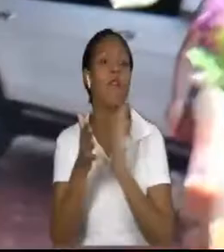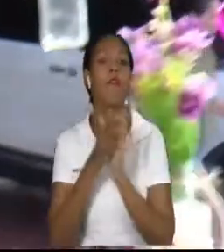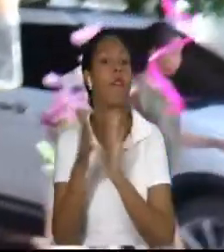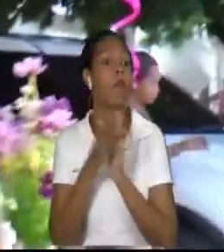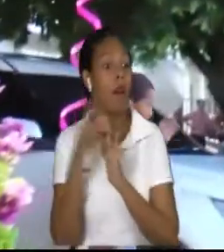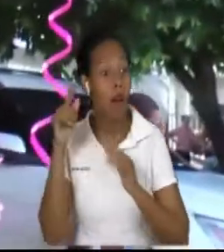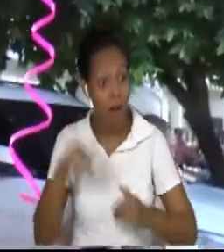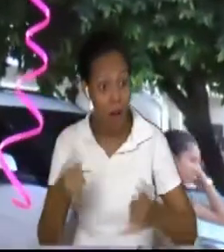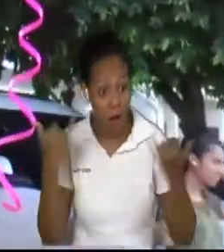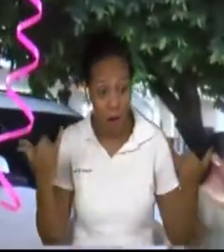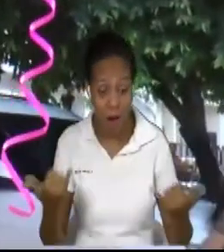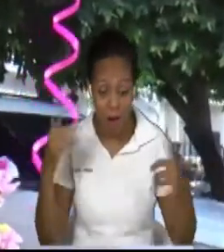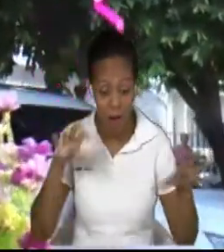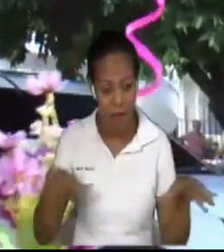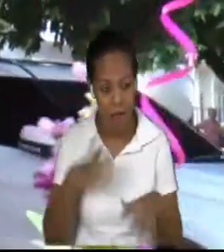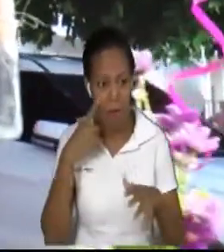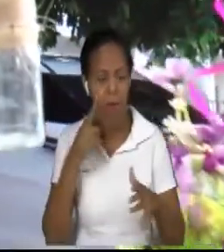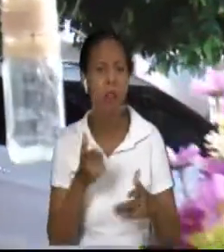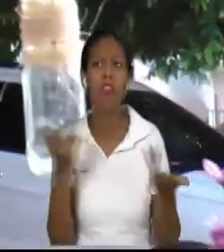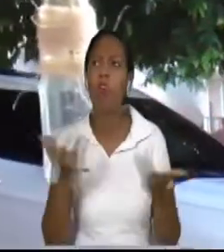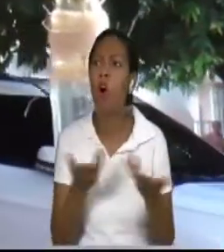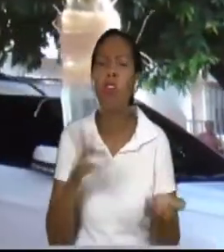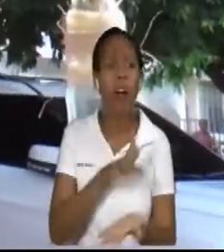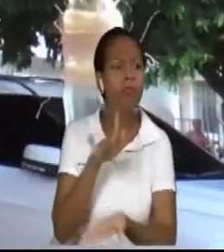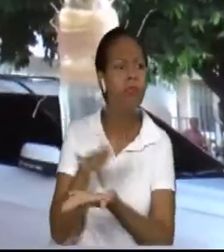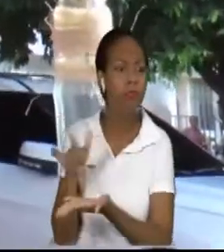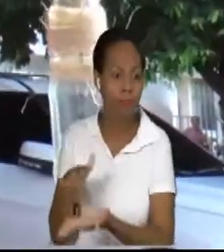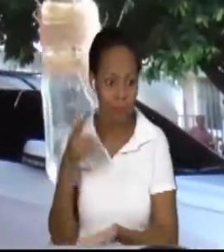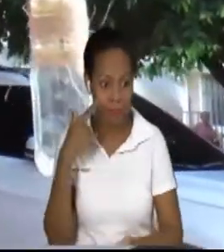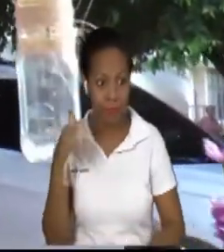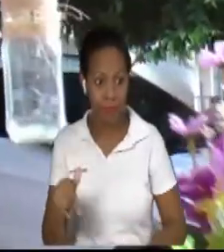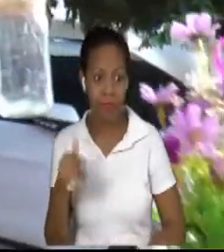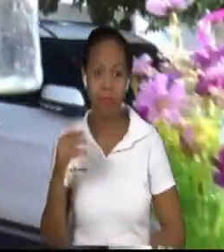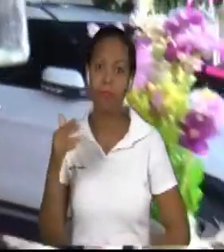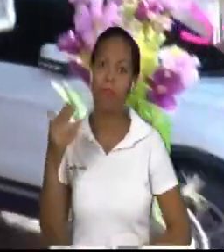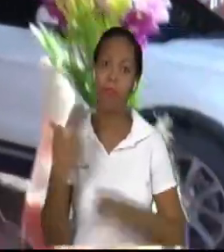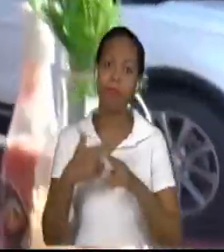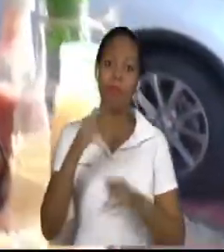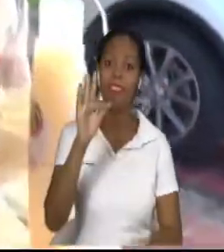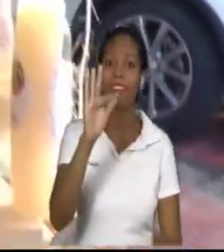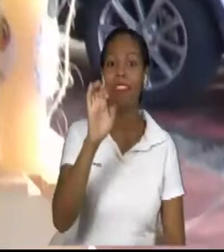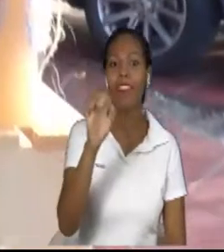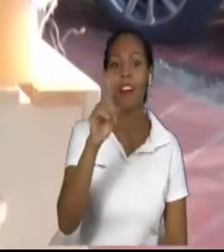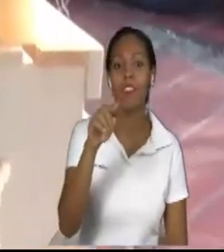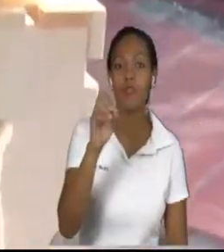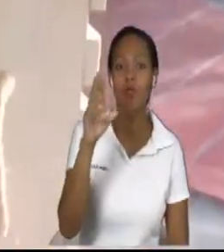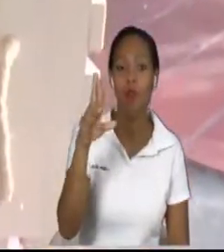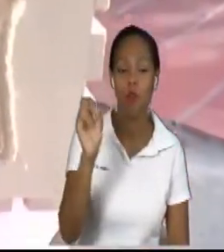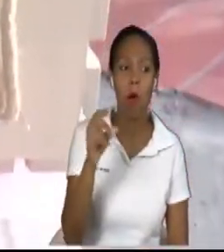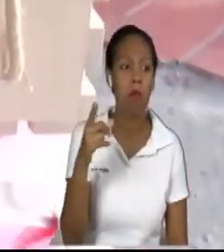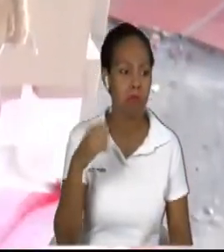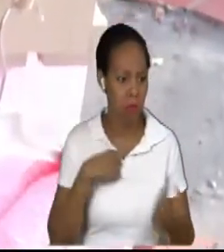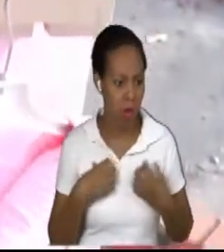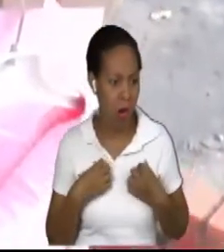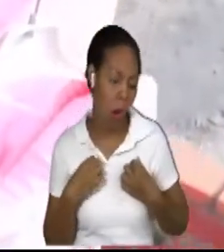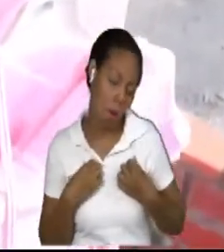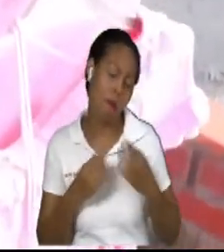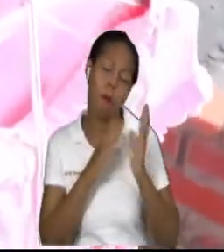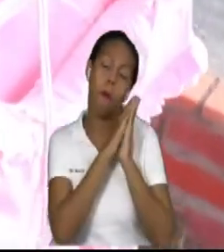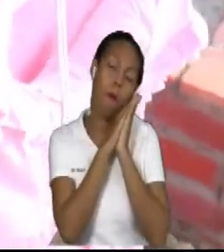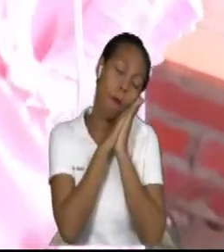este recorrido en dónde se encuentran ellos. Este es el Tesoro Tienda, aquí podemos encontrar pijamas, vemos que